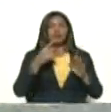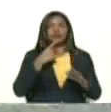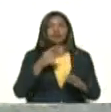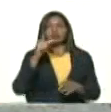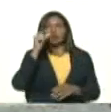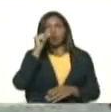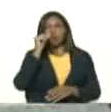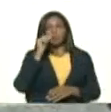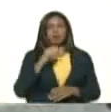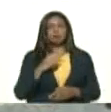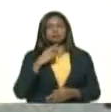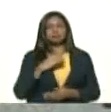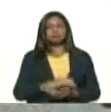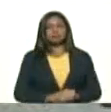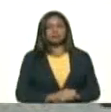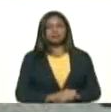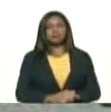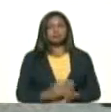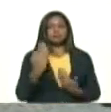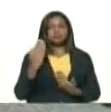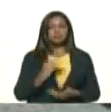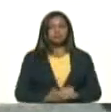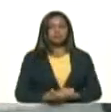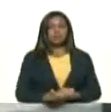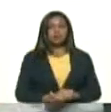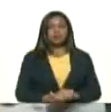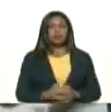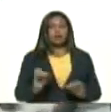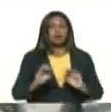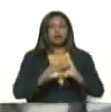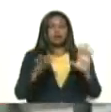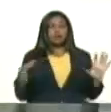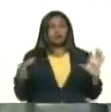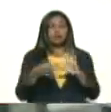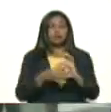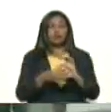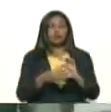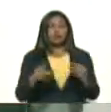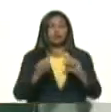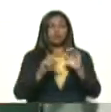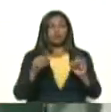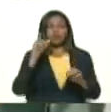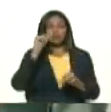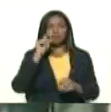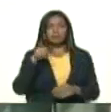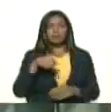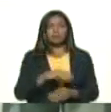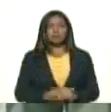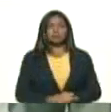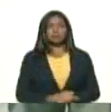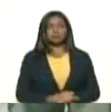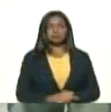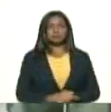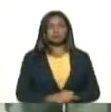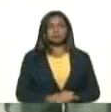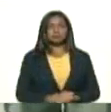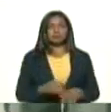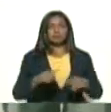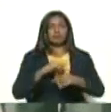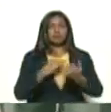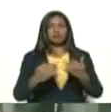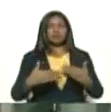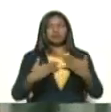Guzmán Bornia, jefe de la radio? Y comandante jefe, en perfecta unión cívico-militar, Guzmán Bornia, estamos desplegados a fin de darle